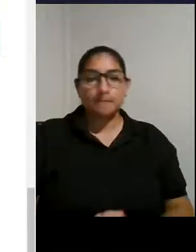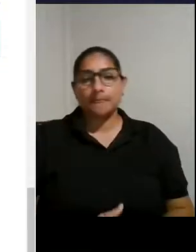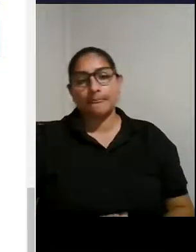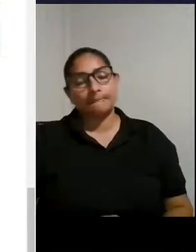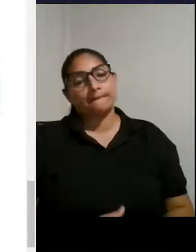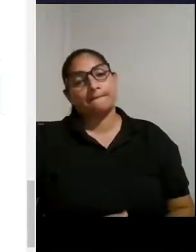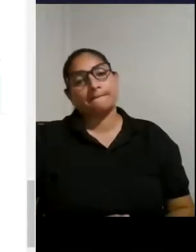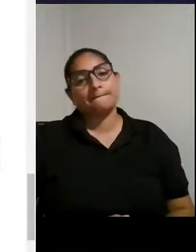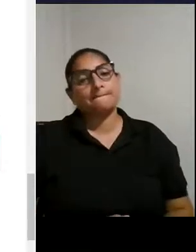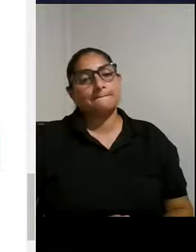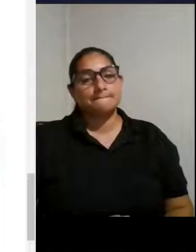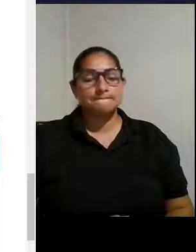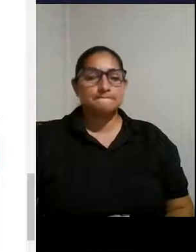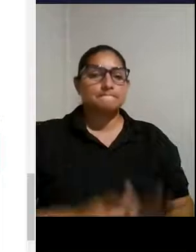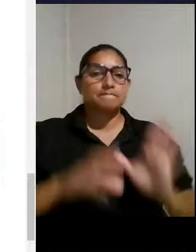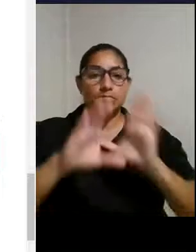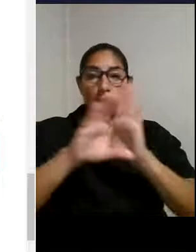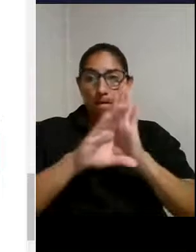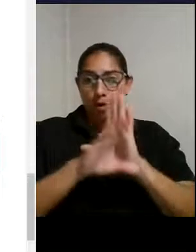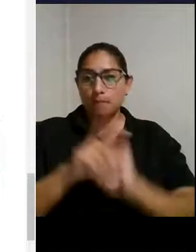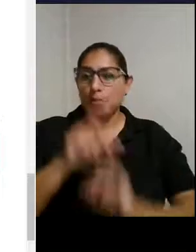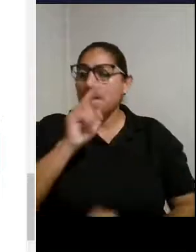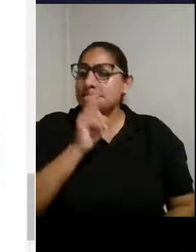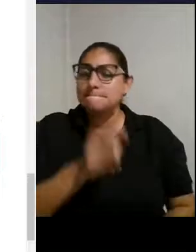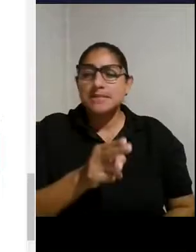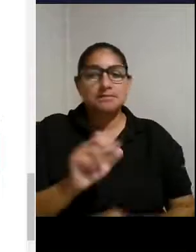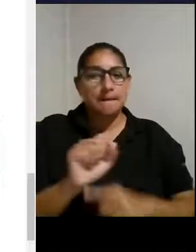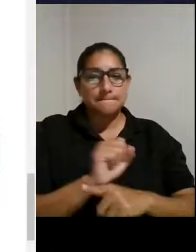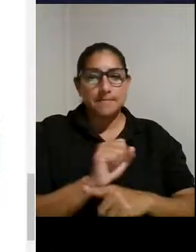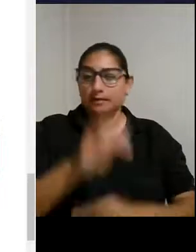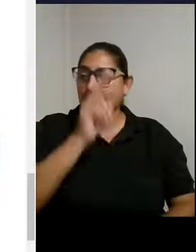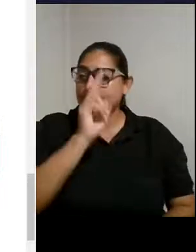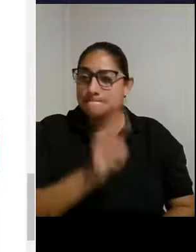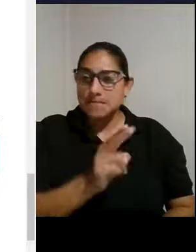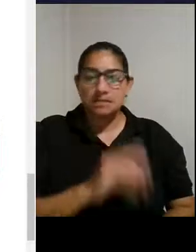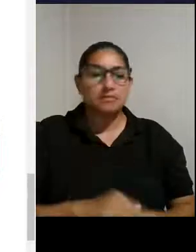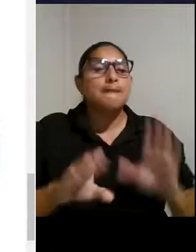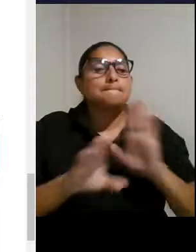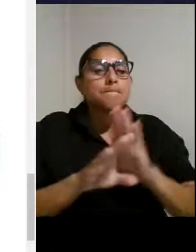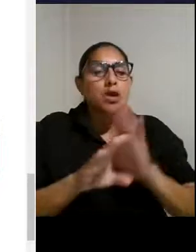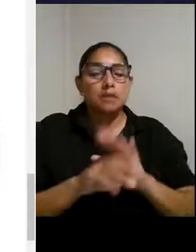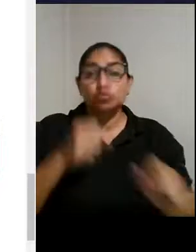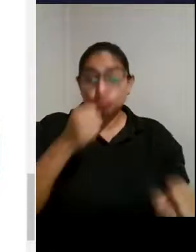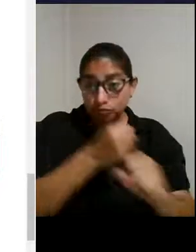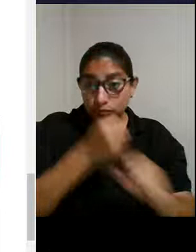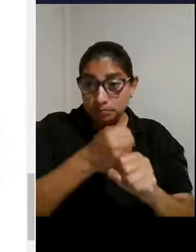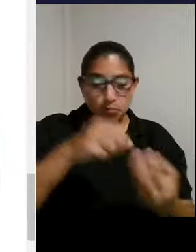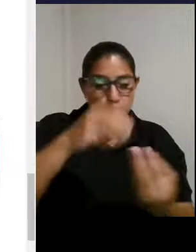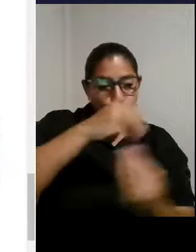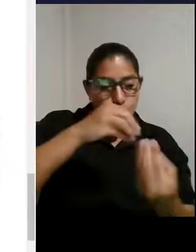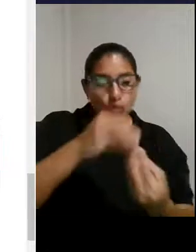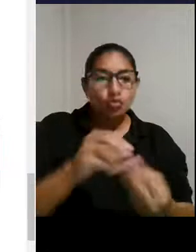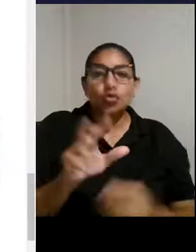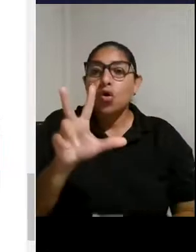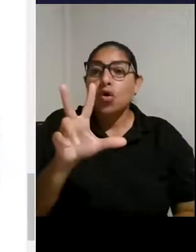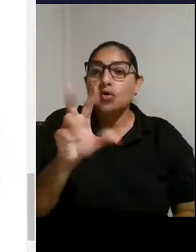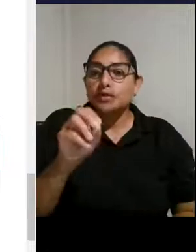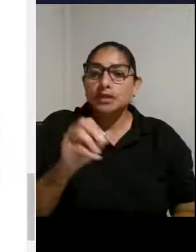Por ejemplo, para este mismo ejercicio, si usted produce 30 unidades y aumenta